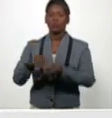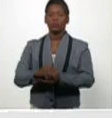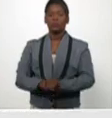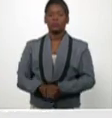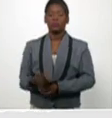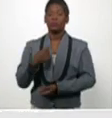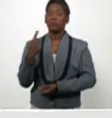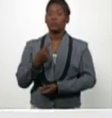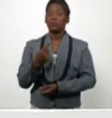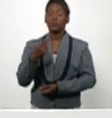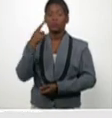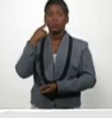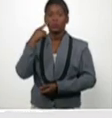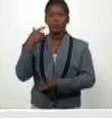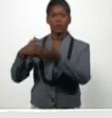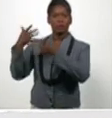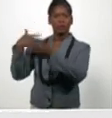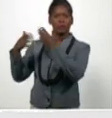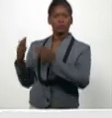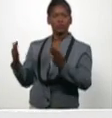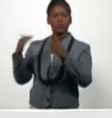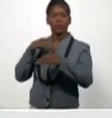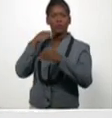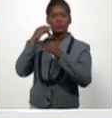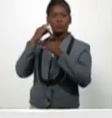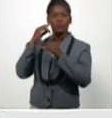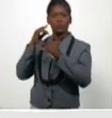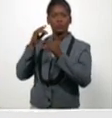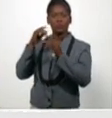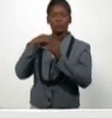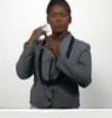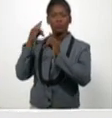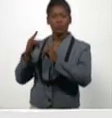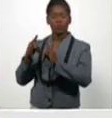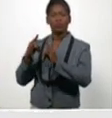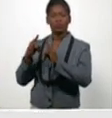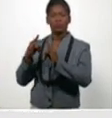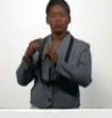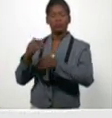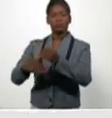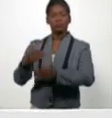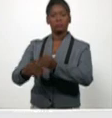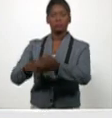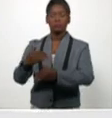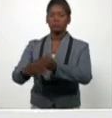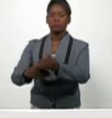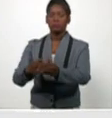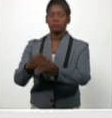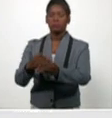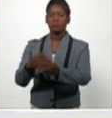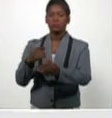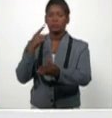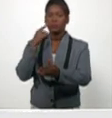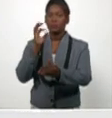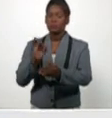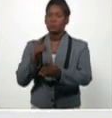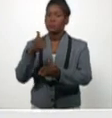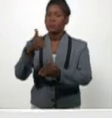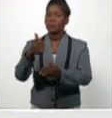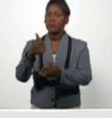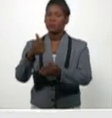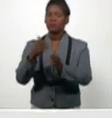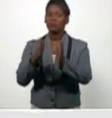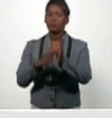sin casos fallecidos y realmente llevamos varios días de las últimas 2 semanas